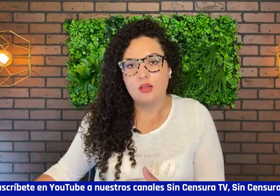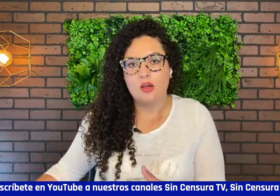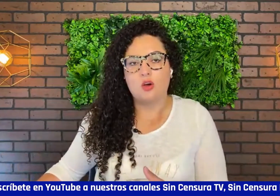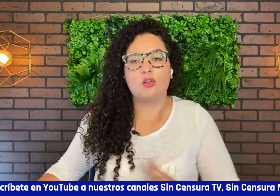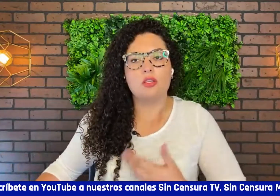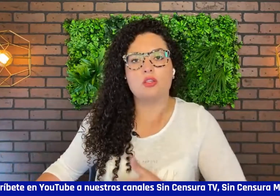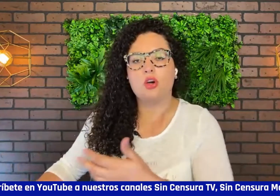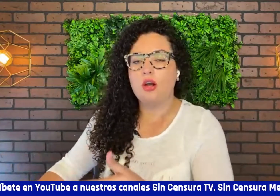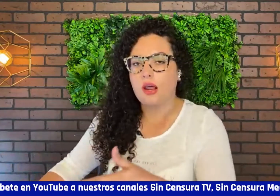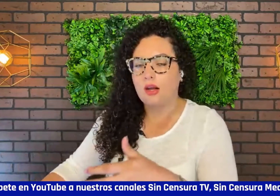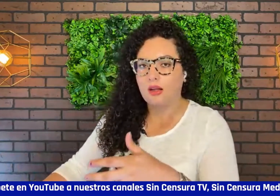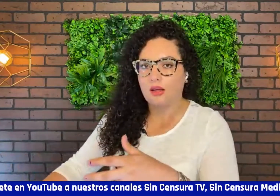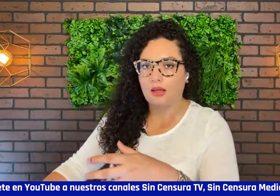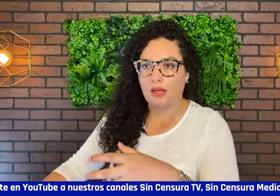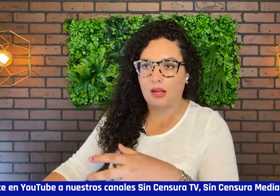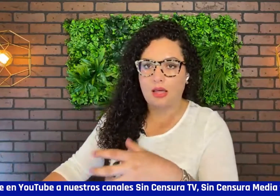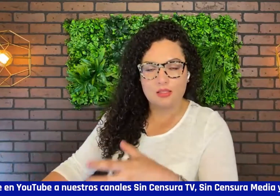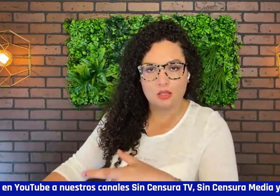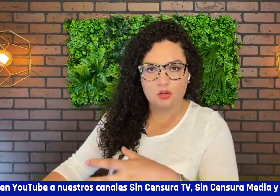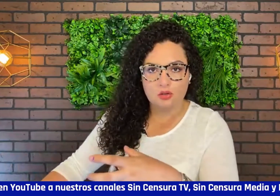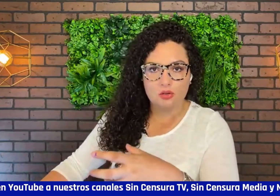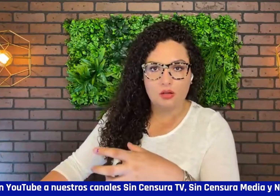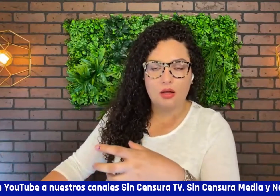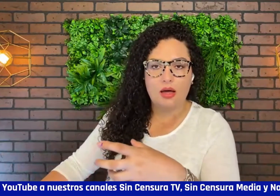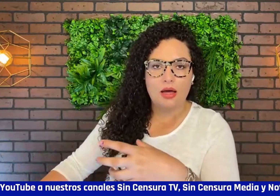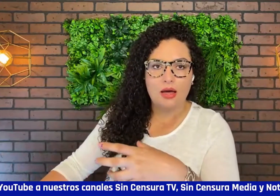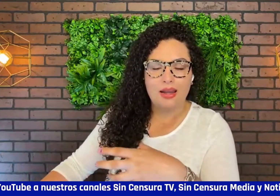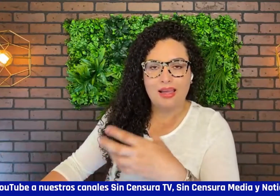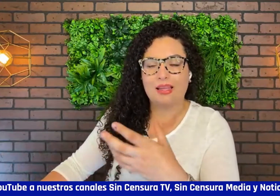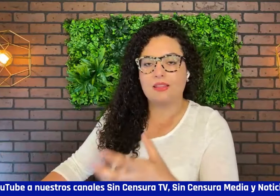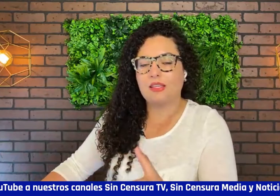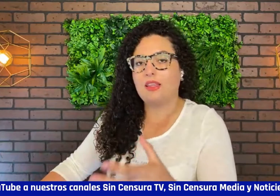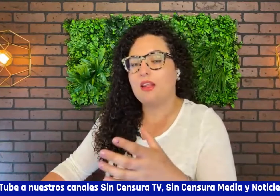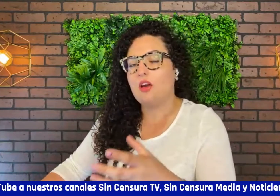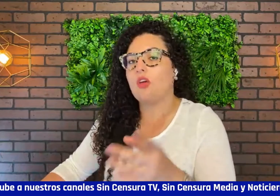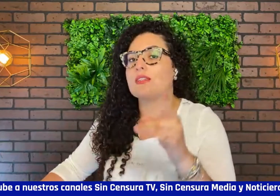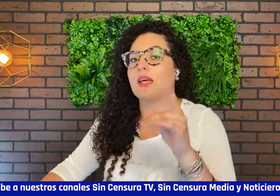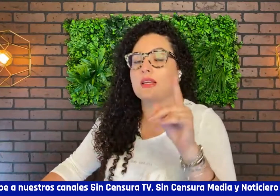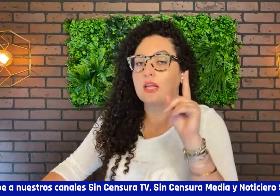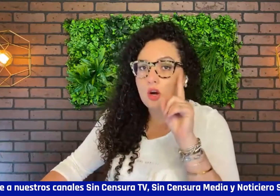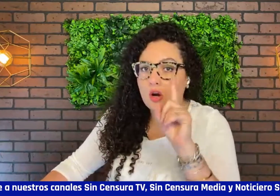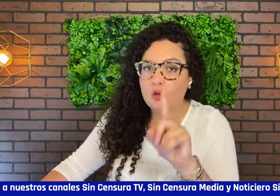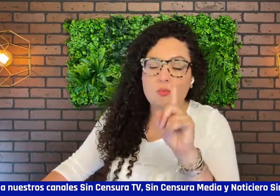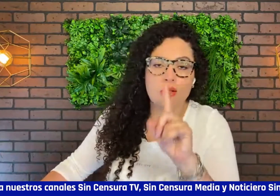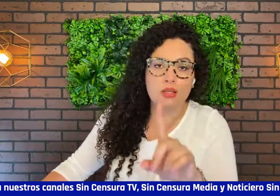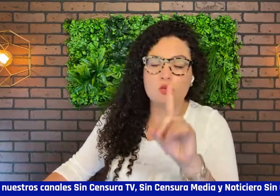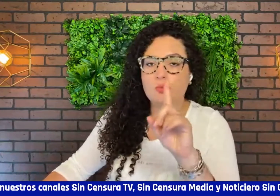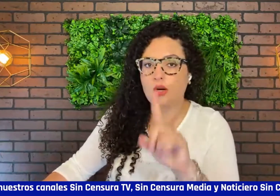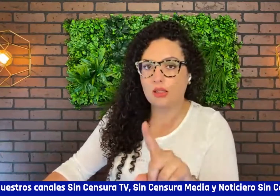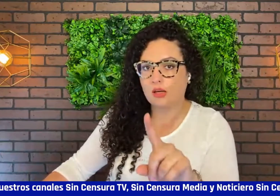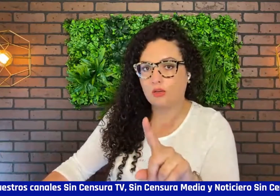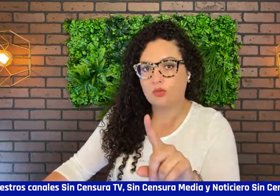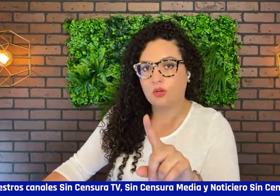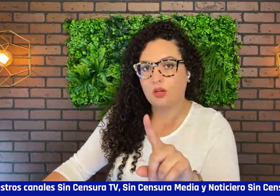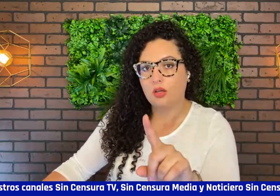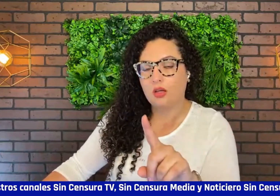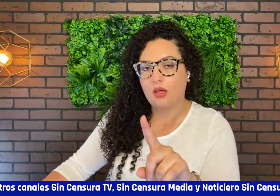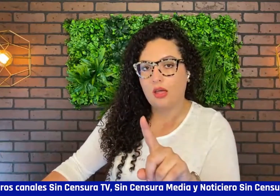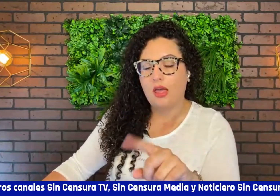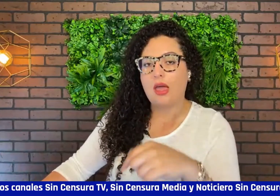elecciones condicionan el éxito a la cantidad de dinero que se gastan los partidos